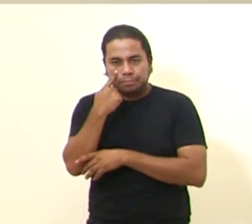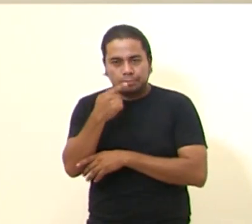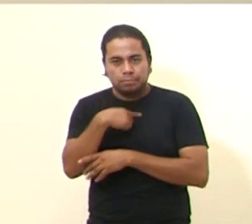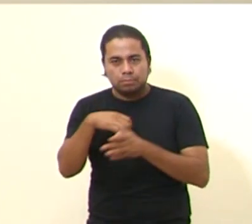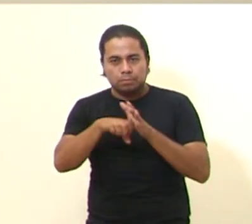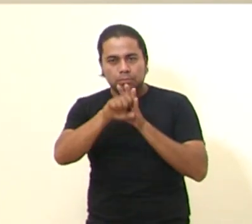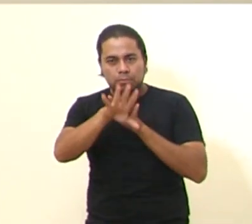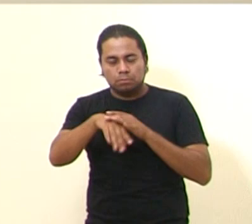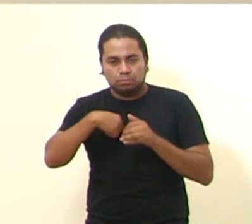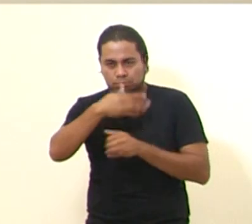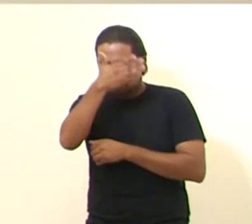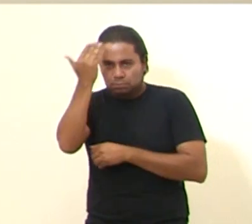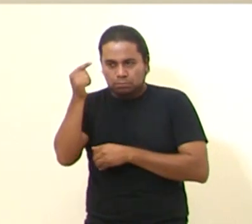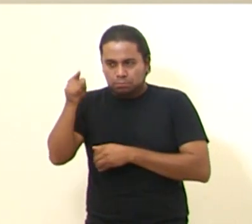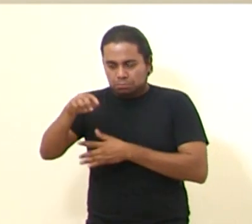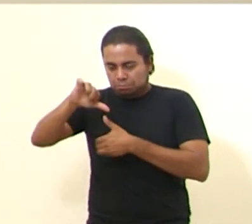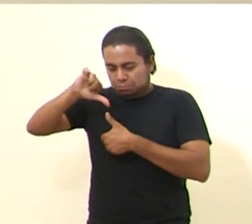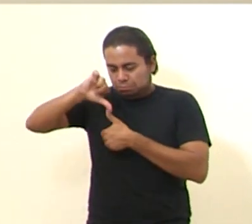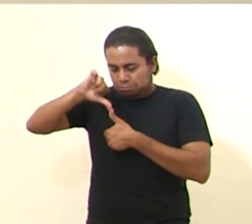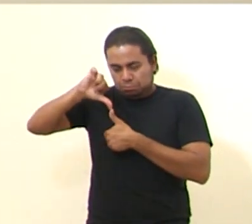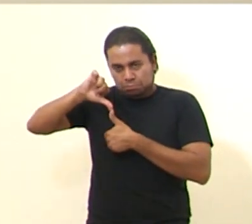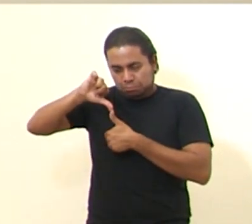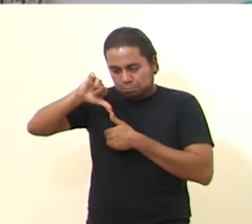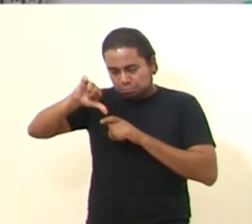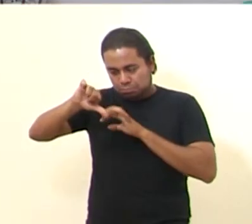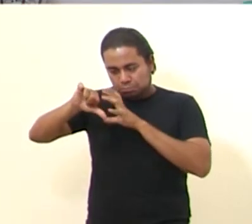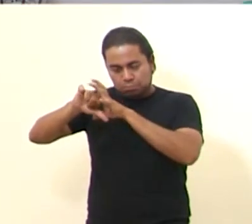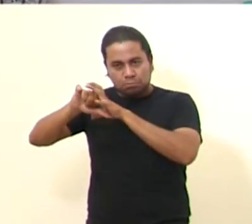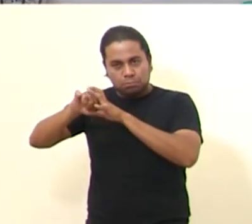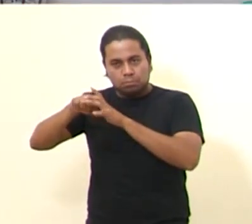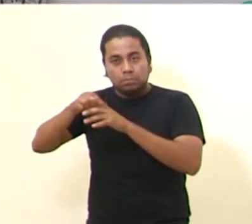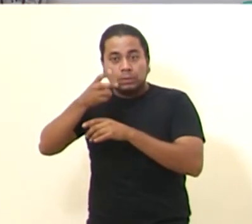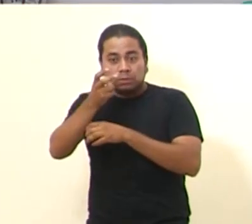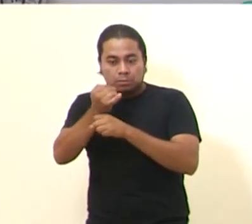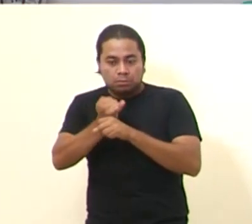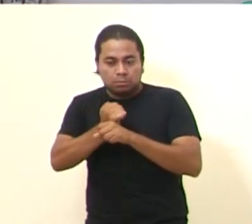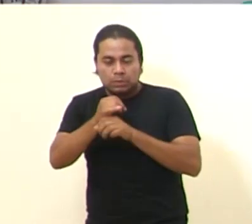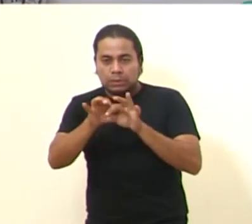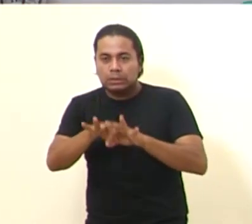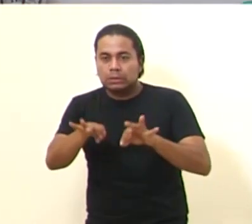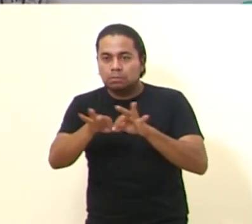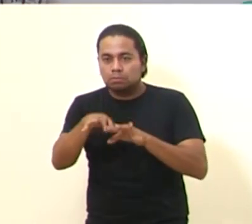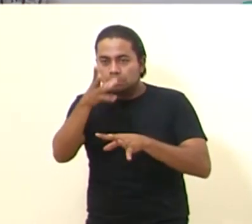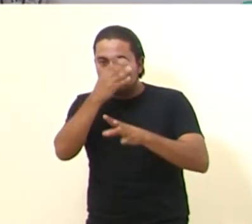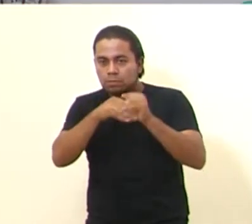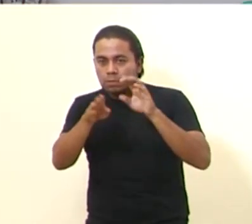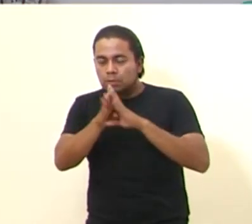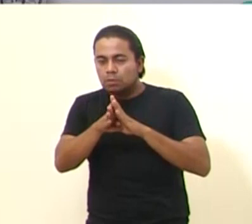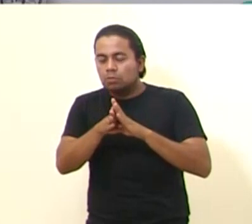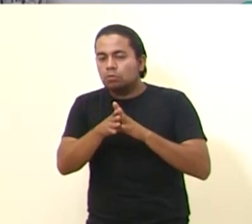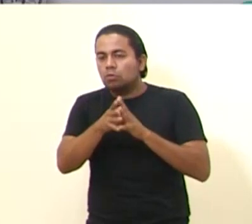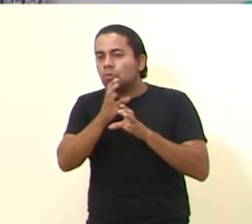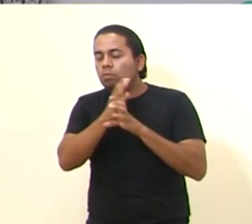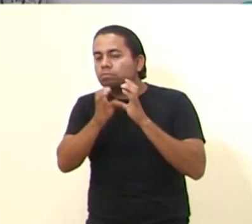Guabes venían de Centroamérica. Entonces, por eso es importante investigar, porque aprende uno cosas nuevas.